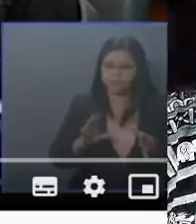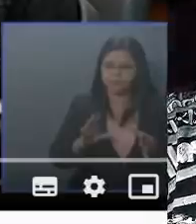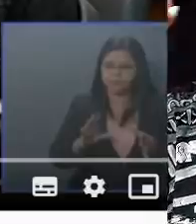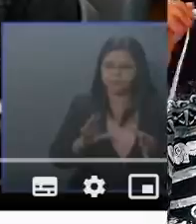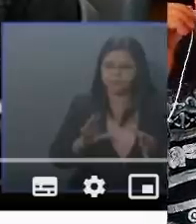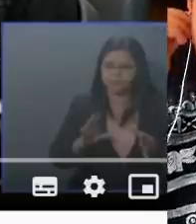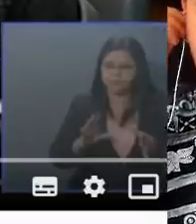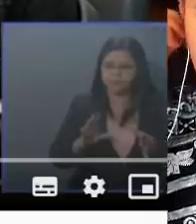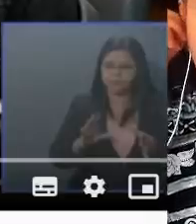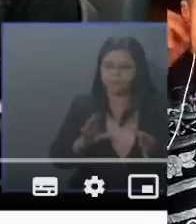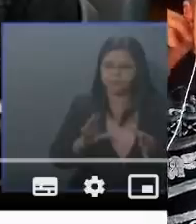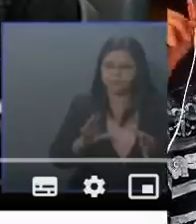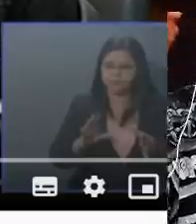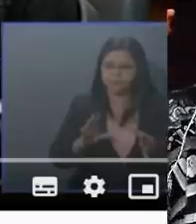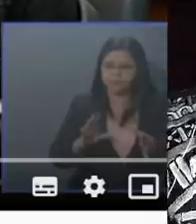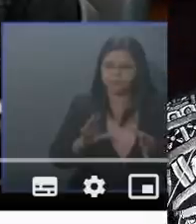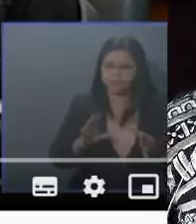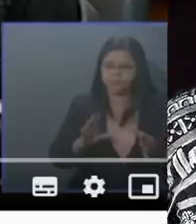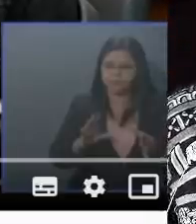Escuchemos lo que dice